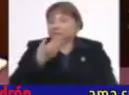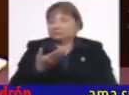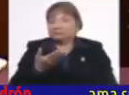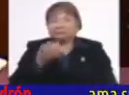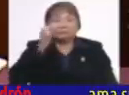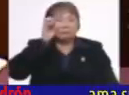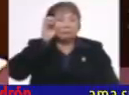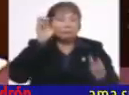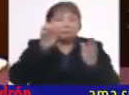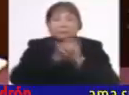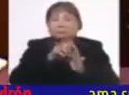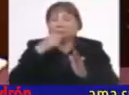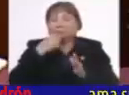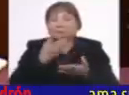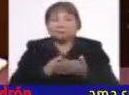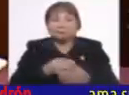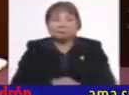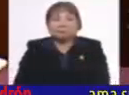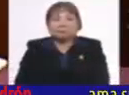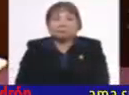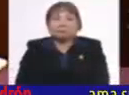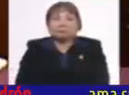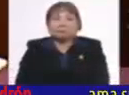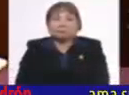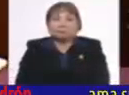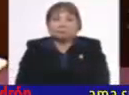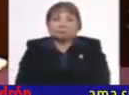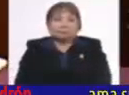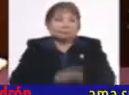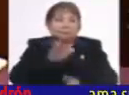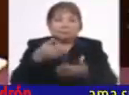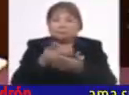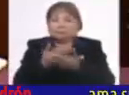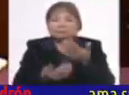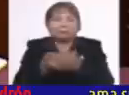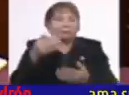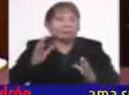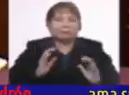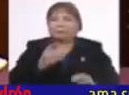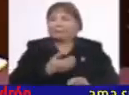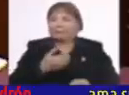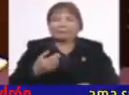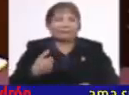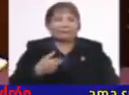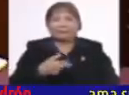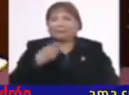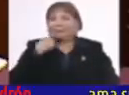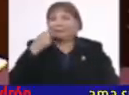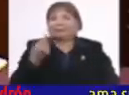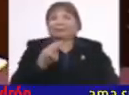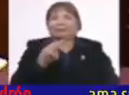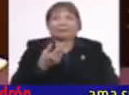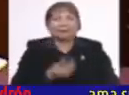ejemplo nos dice usted todo tema lo del congreso pero nosotros somos